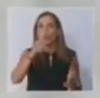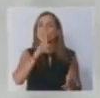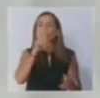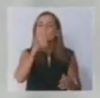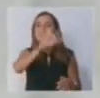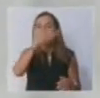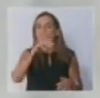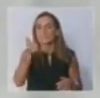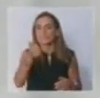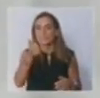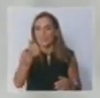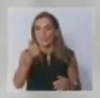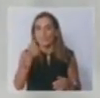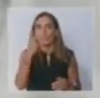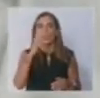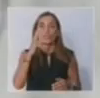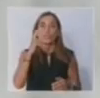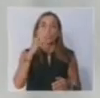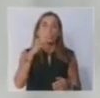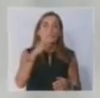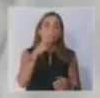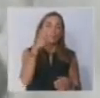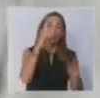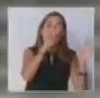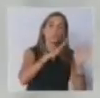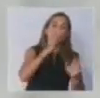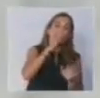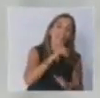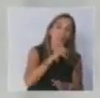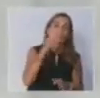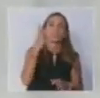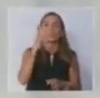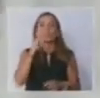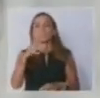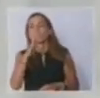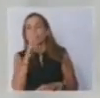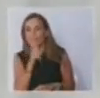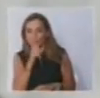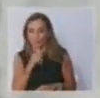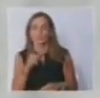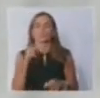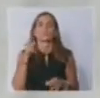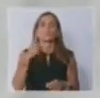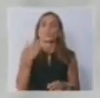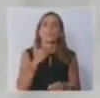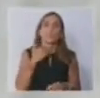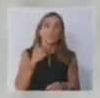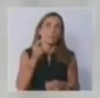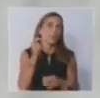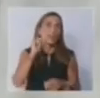se ha generado para estos días, que tiene además algunos condimentos adicionales que dicen aquellos que es muy interesante. Es un libro súper leído,